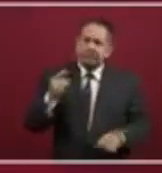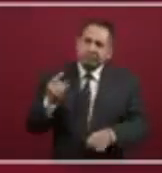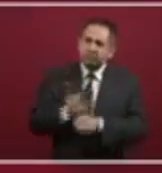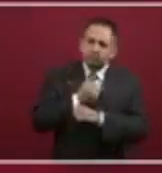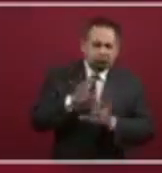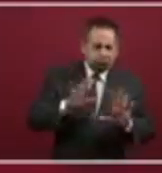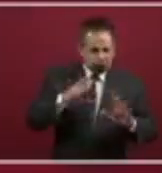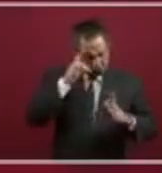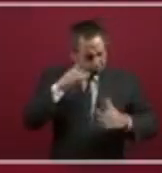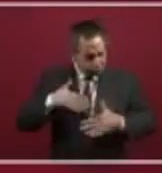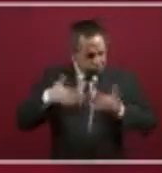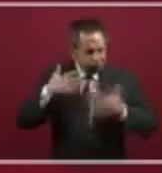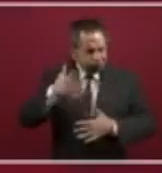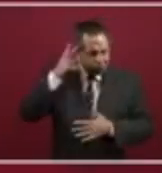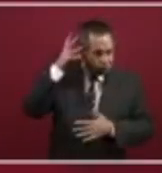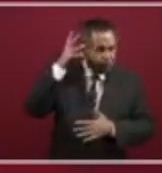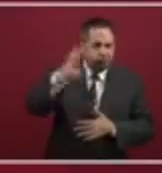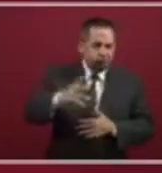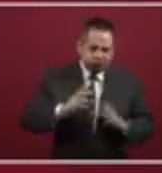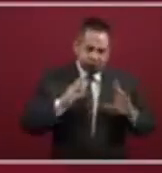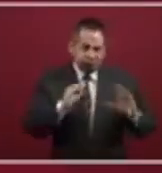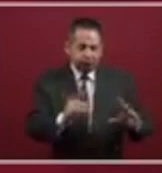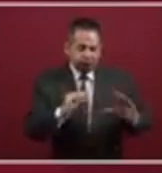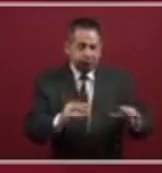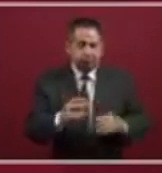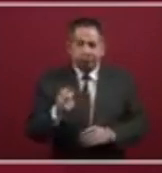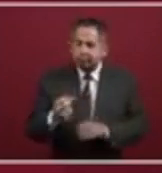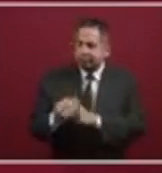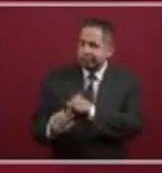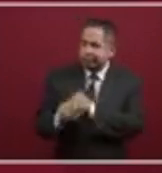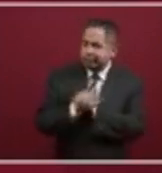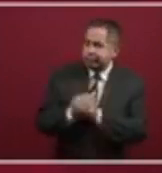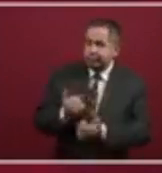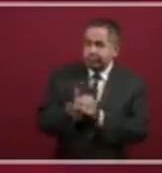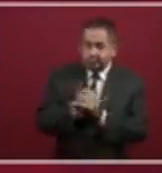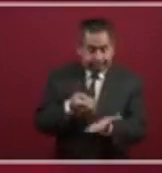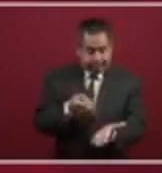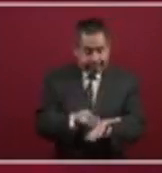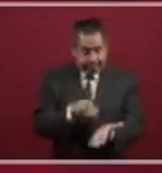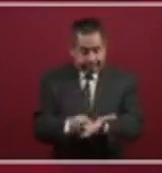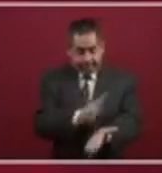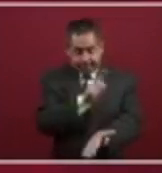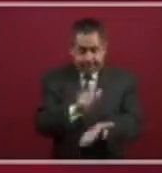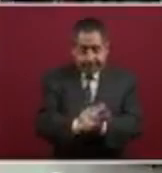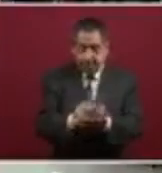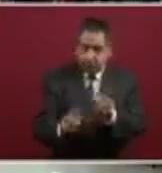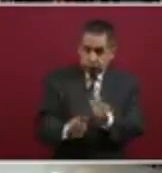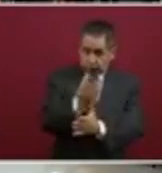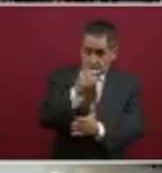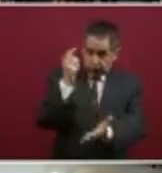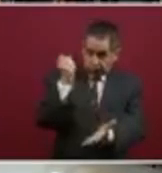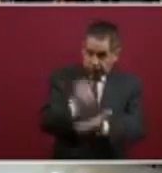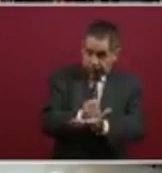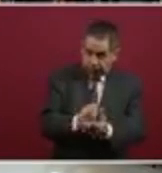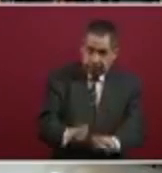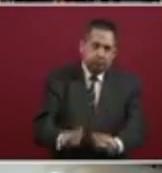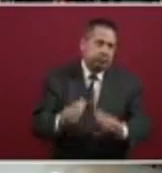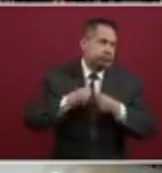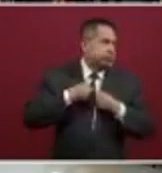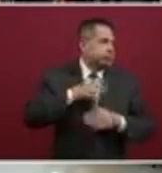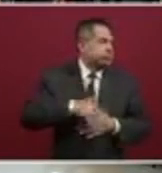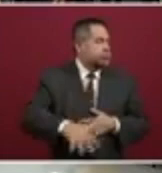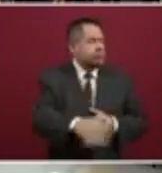del mañana, y en mucho nos ayudará la actual reforma educativa, y para que beneficie a todos